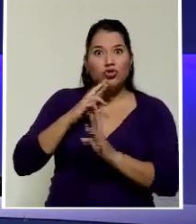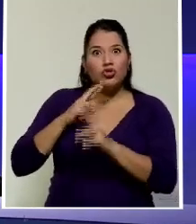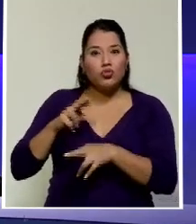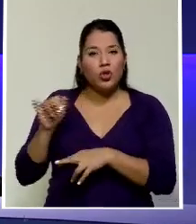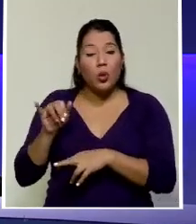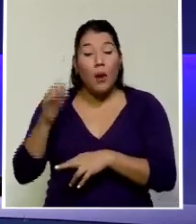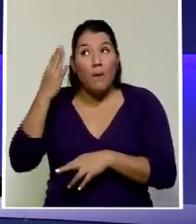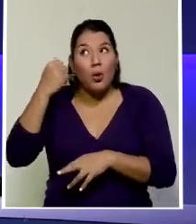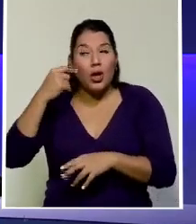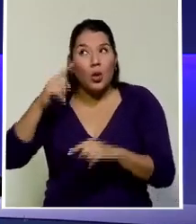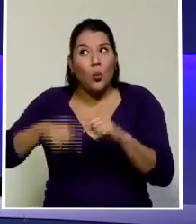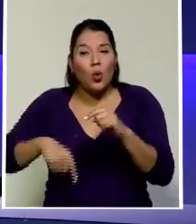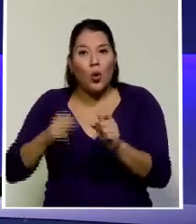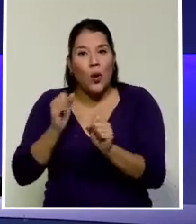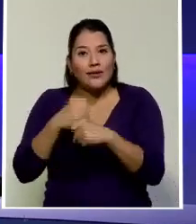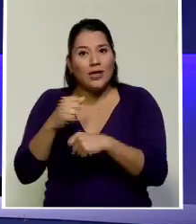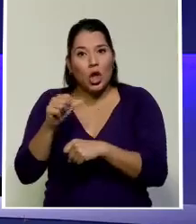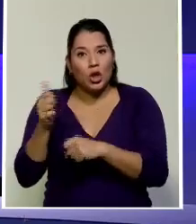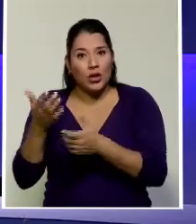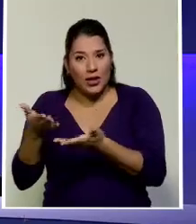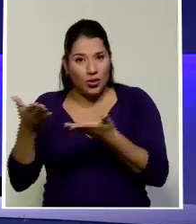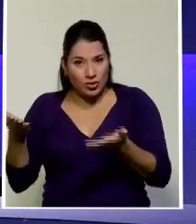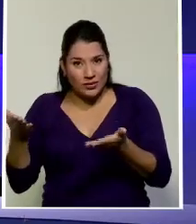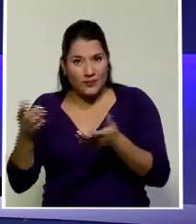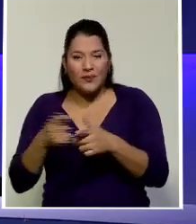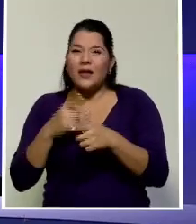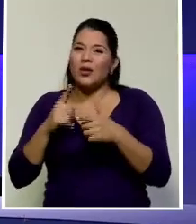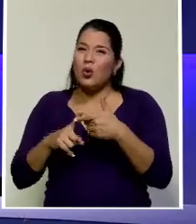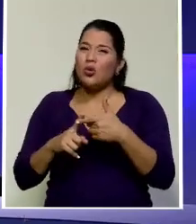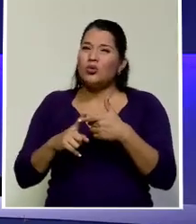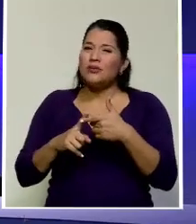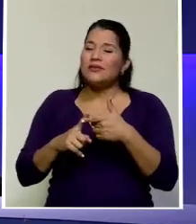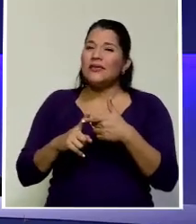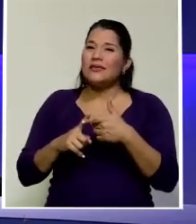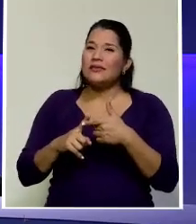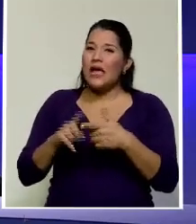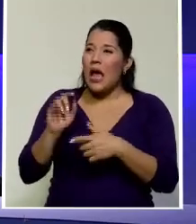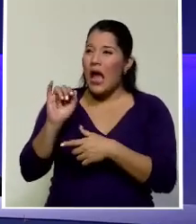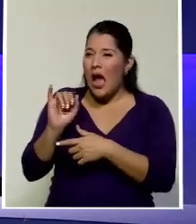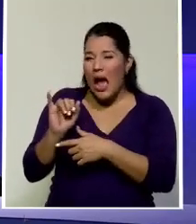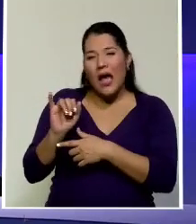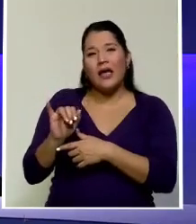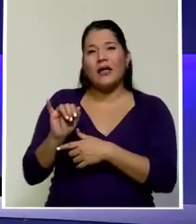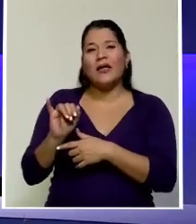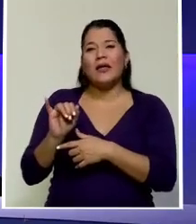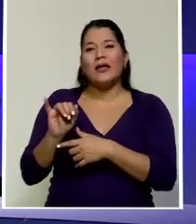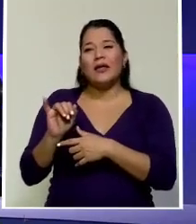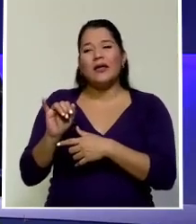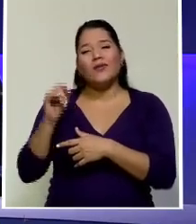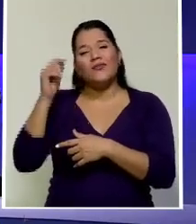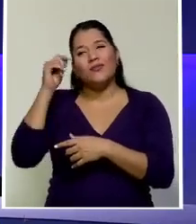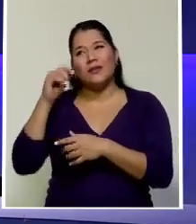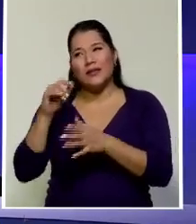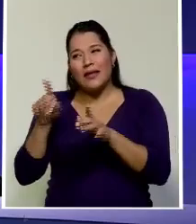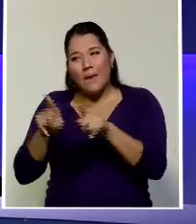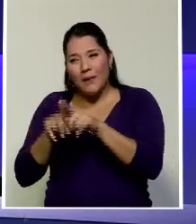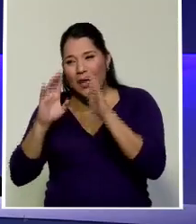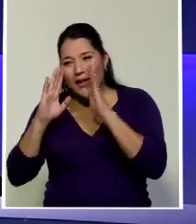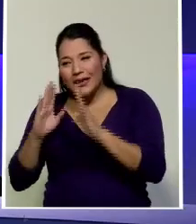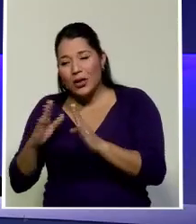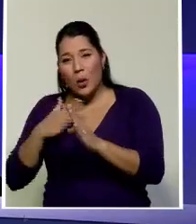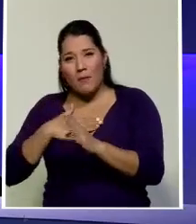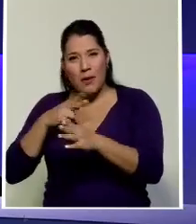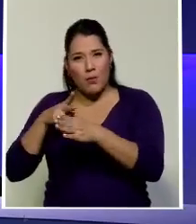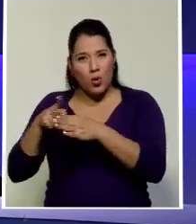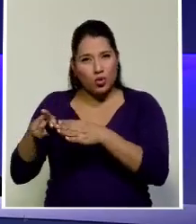puedo imaginarme haciendo otra cosa. Entonces, ahí retomo la parte de la profesión, las otras cosas que uno hace, son cosas que uno